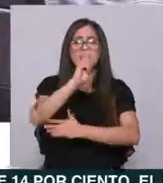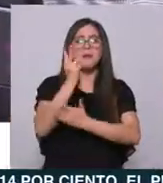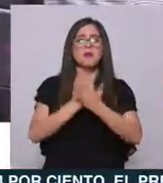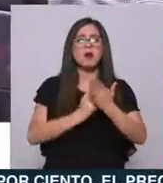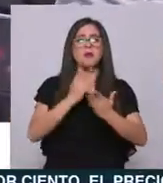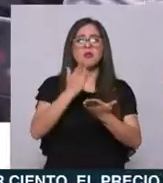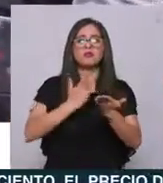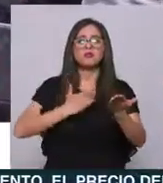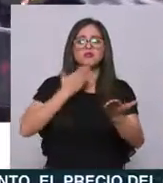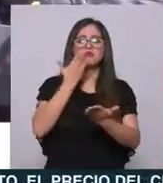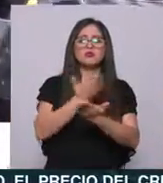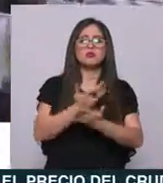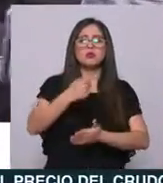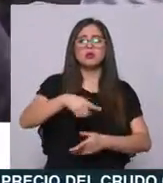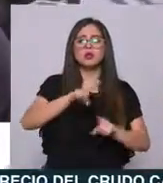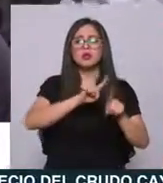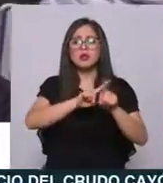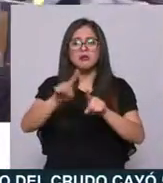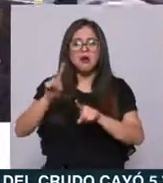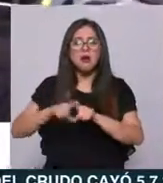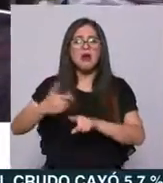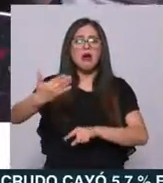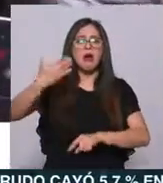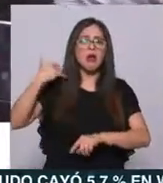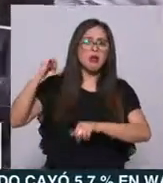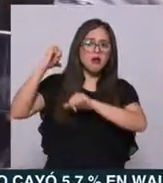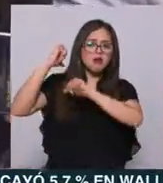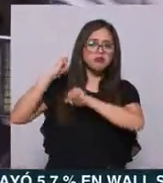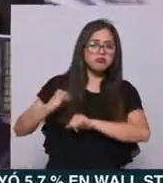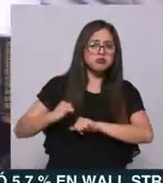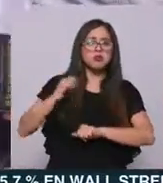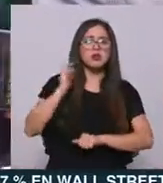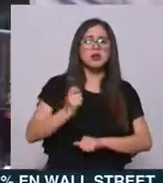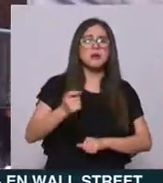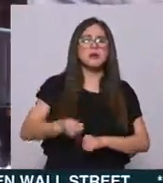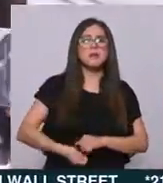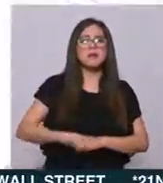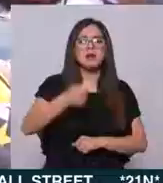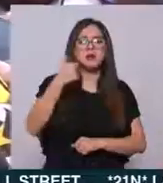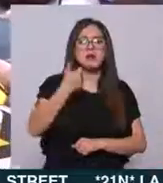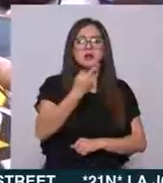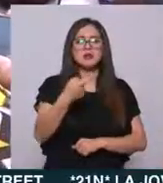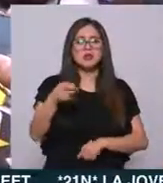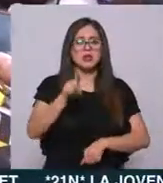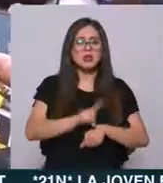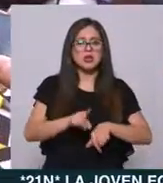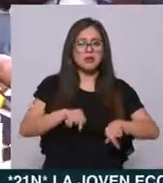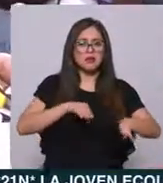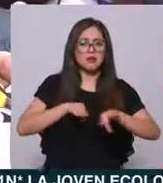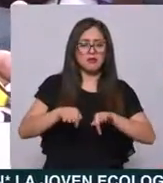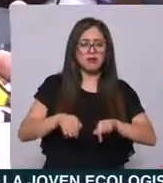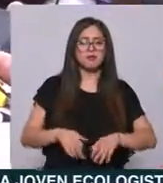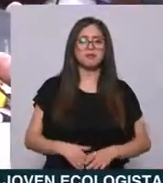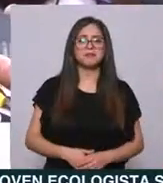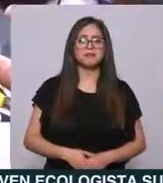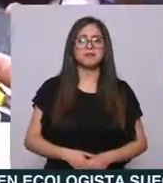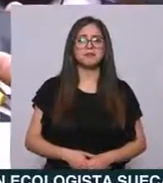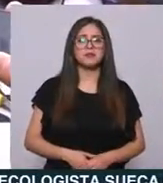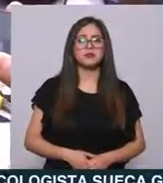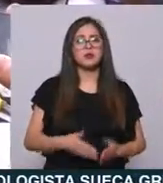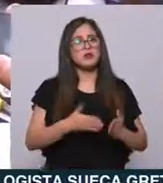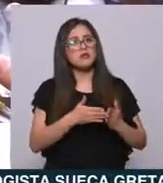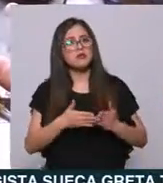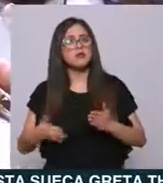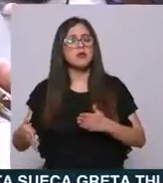como lo señaló desde que tomó posesión y sus primeros 100 días de trabajo. En 9 meses creo que se han llevado a